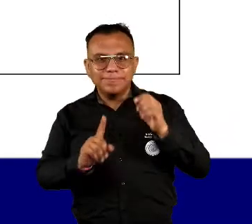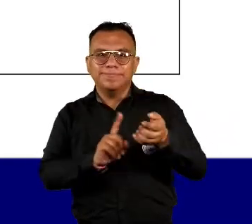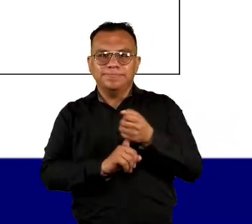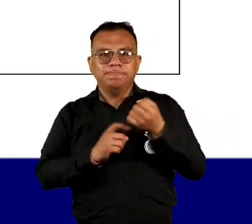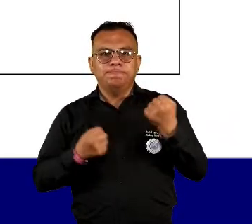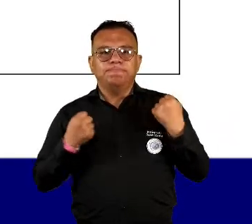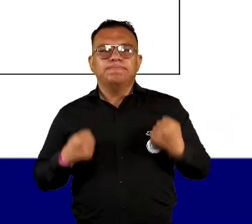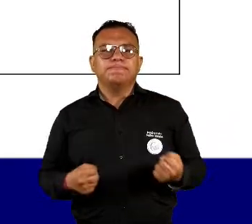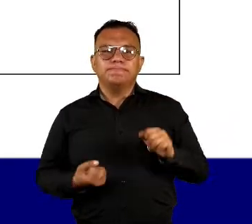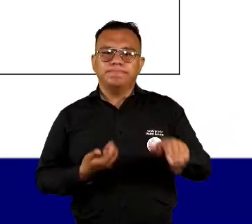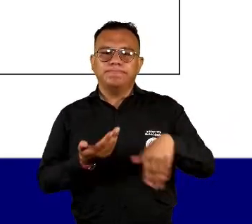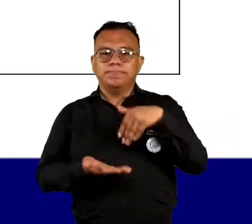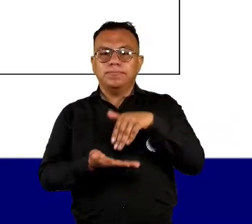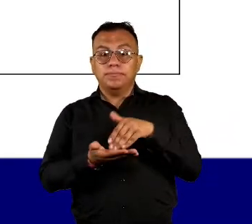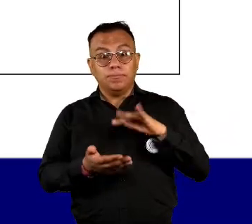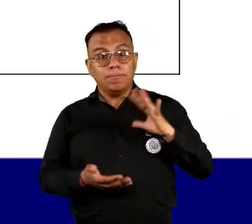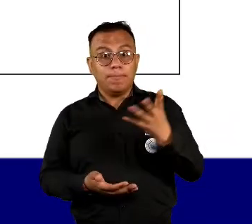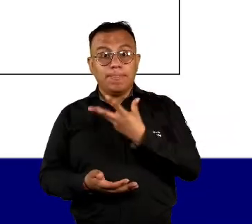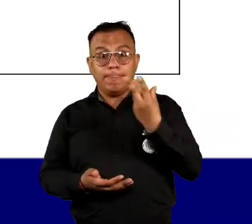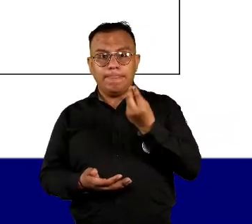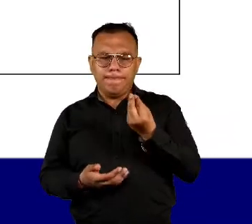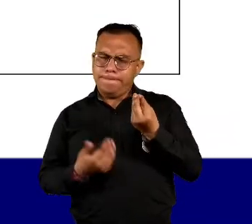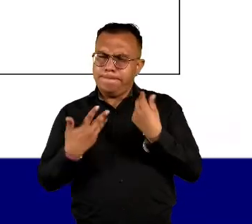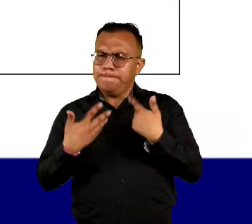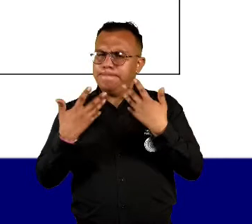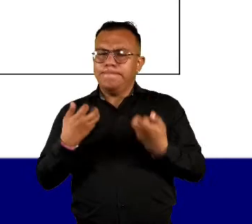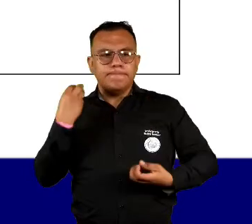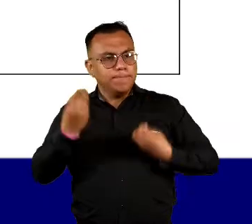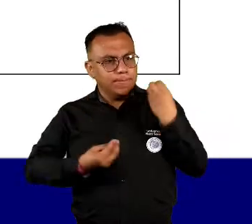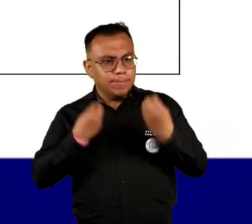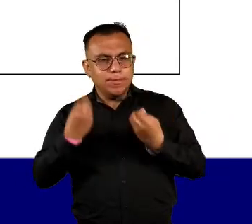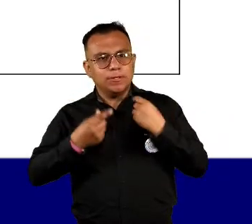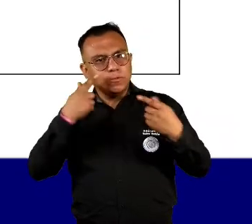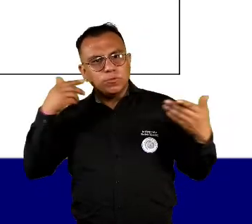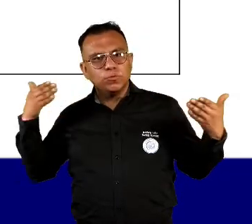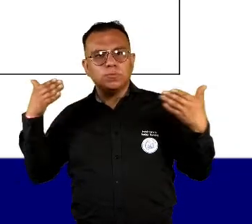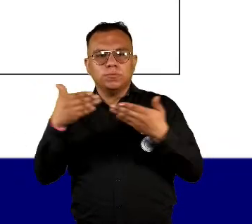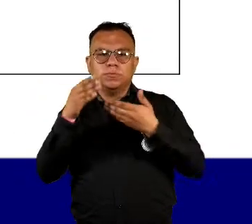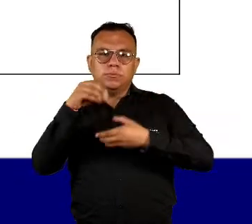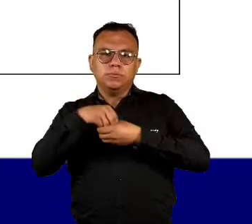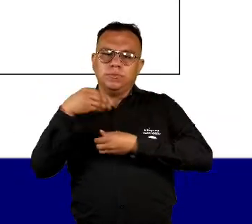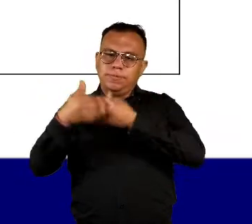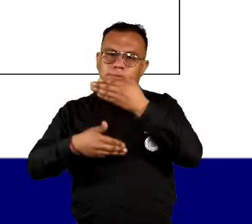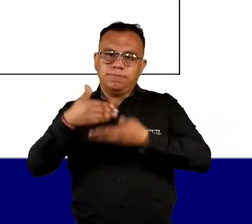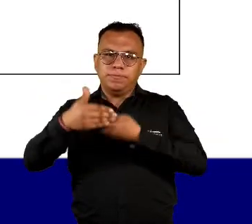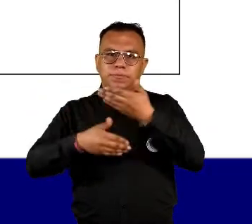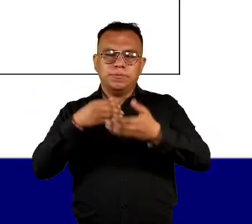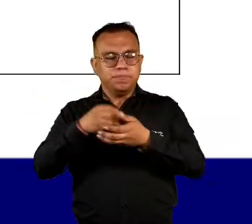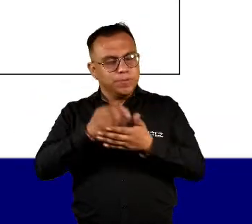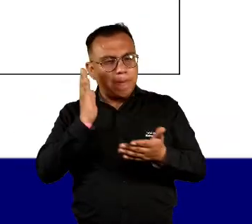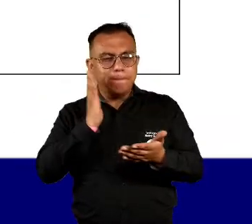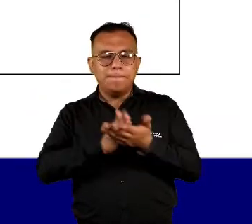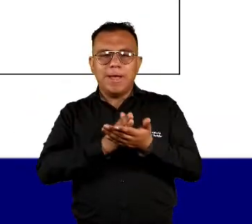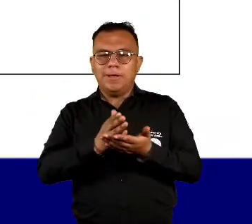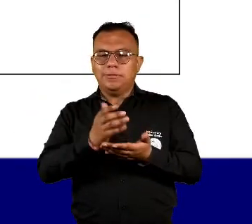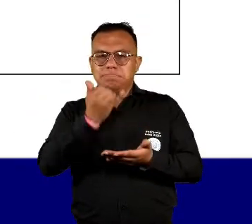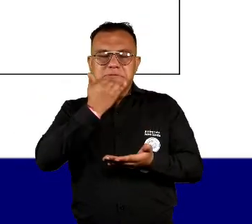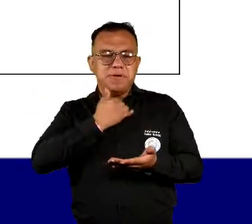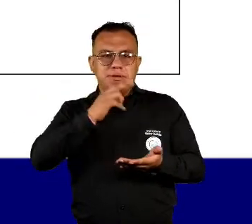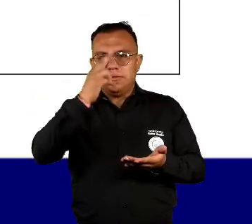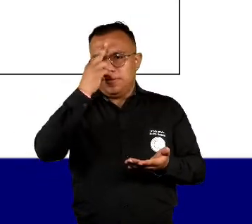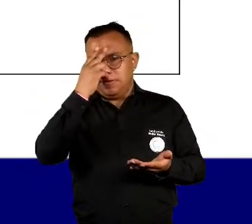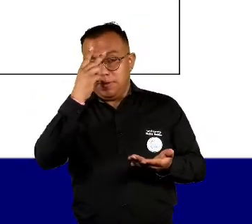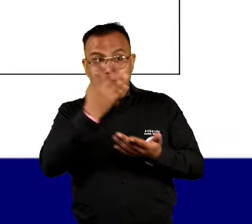ese juego esté posicionado nosotros queríamos hacer algo tener juegos propios y nos dimos contra la pared pero muy duro